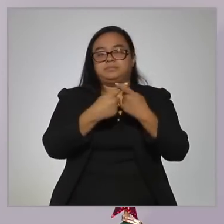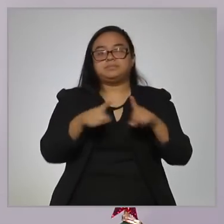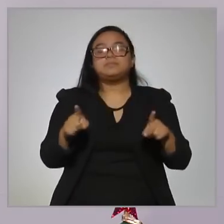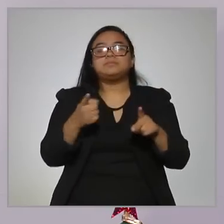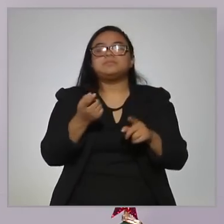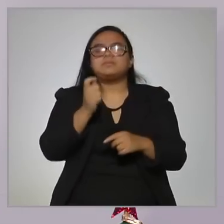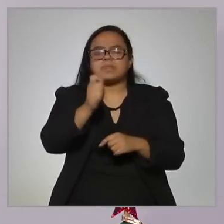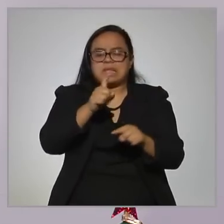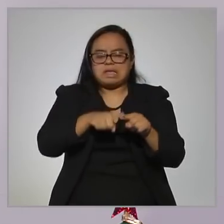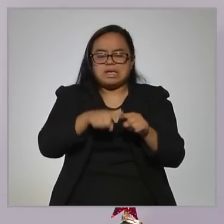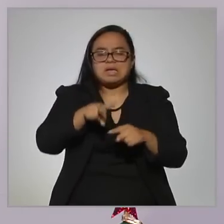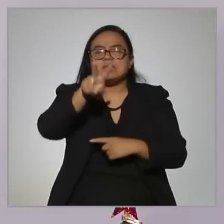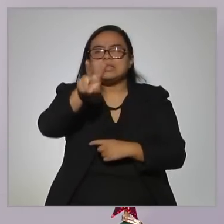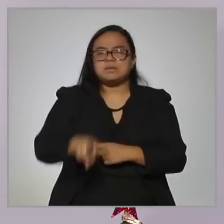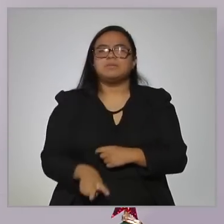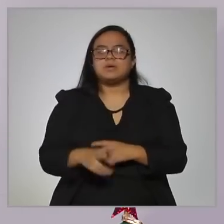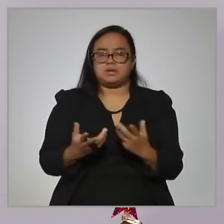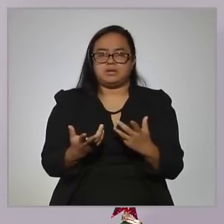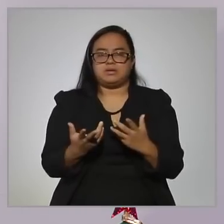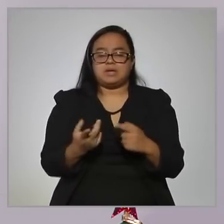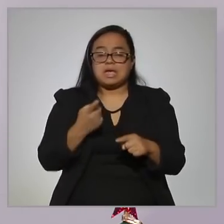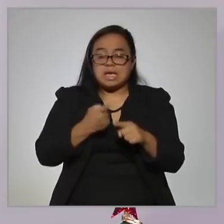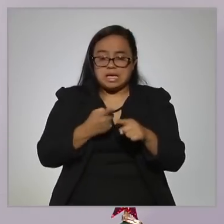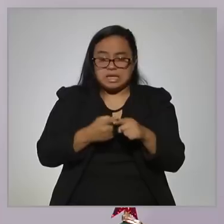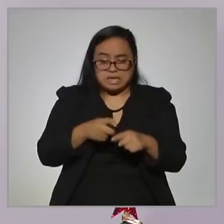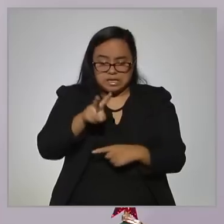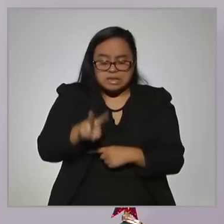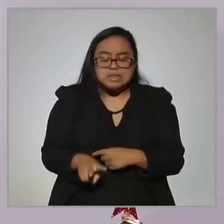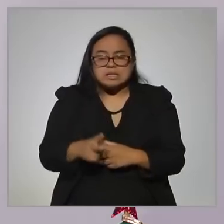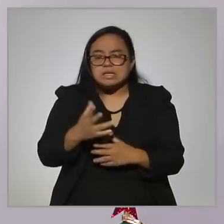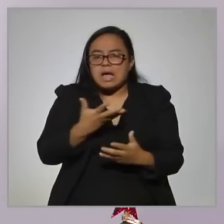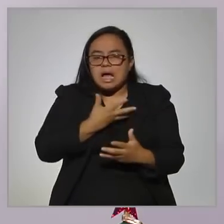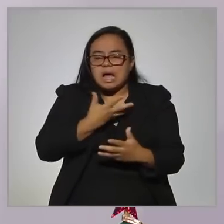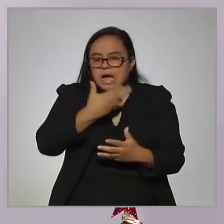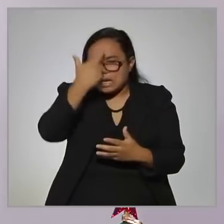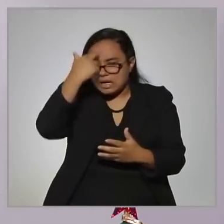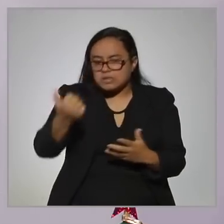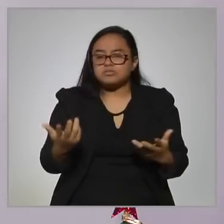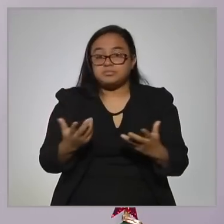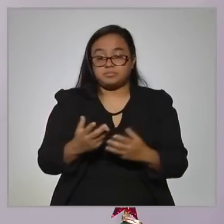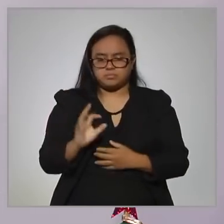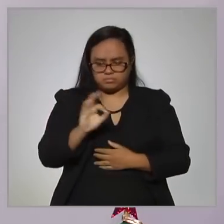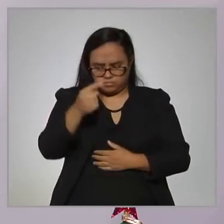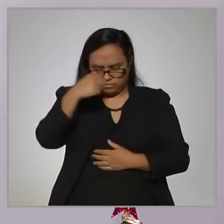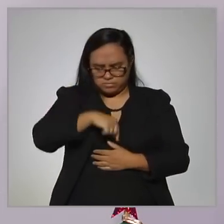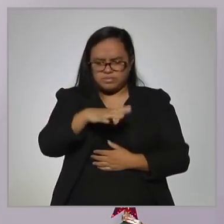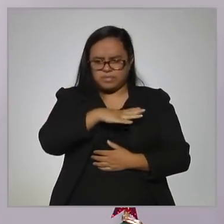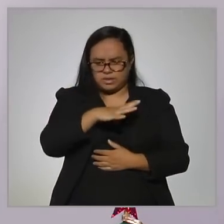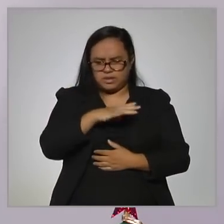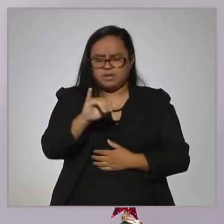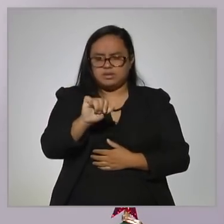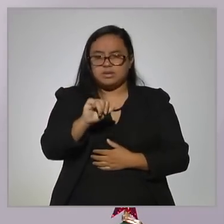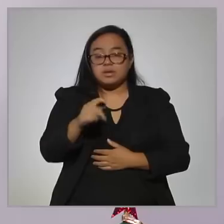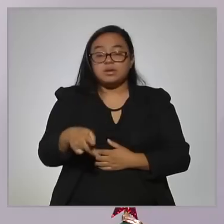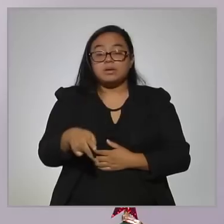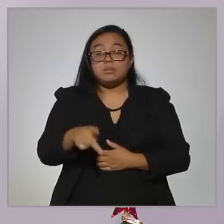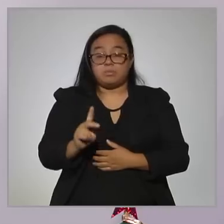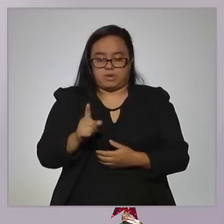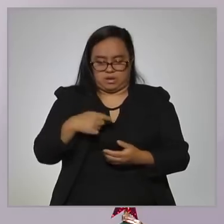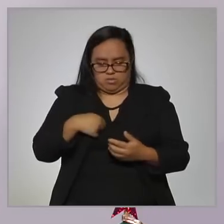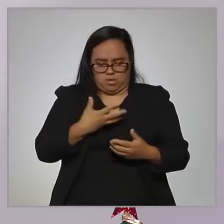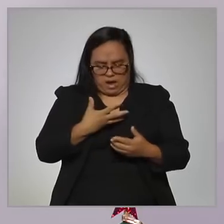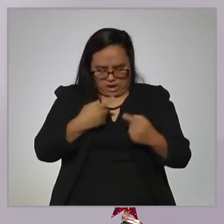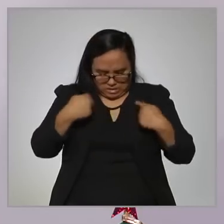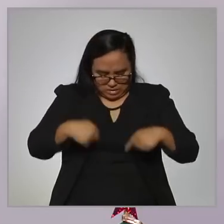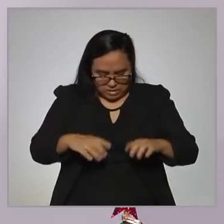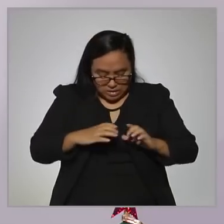Es decir, ¿quién puede tener una realidad? Internamente sí la podemos tener, es decir, sí, estamos aquí, somos materia,